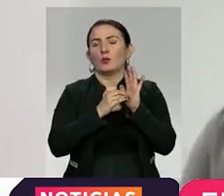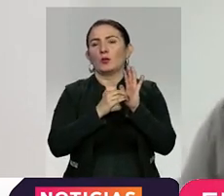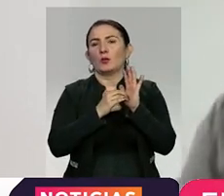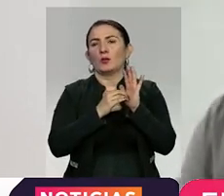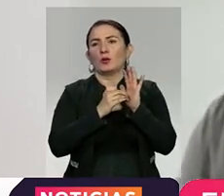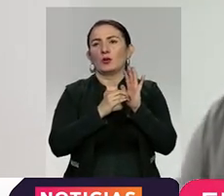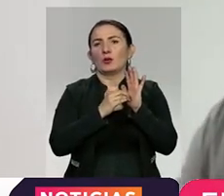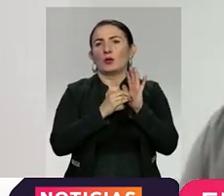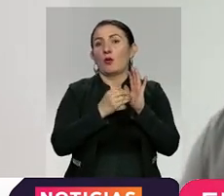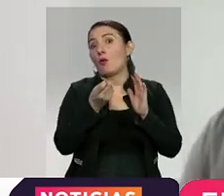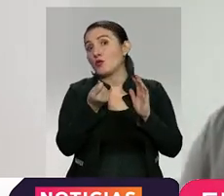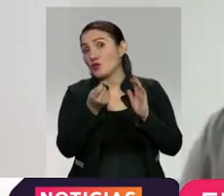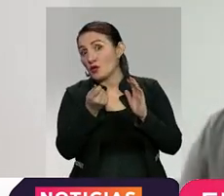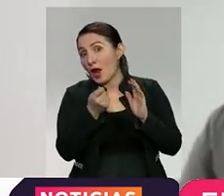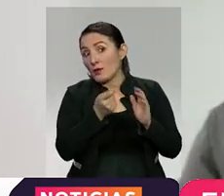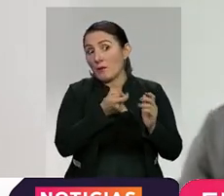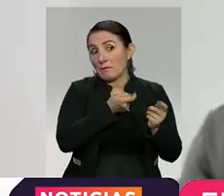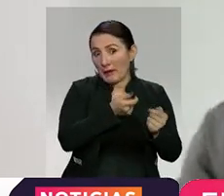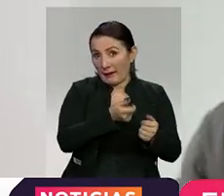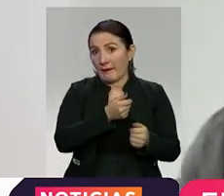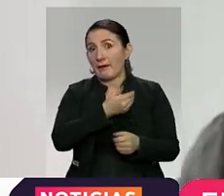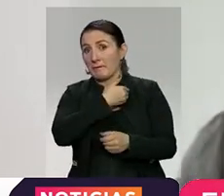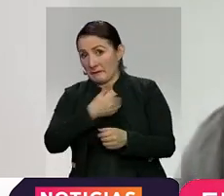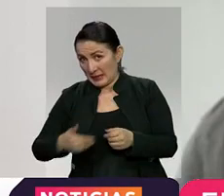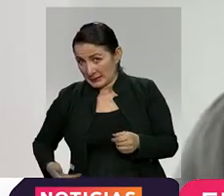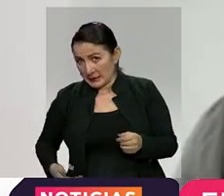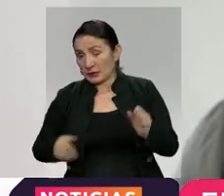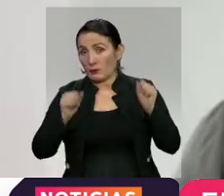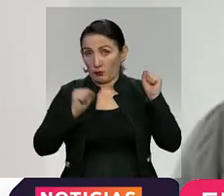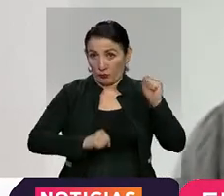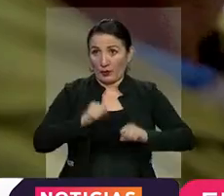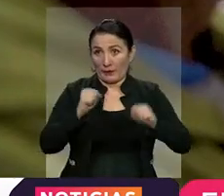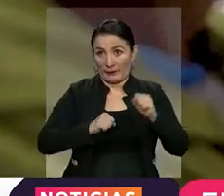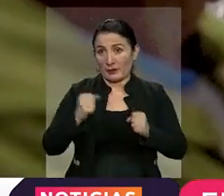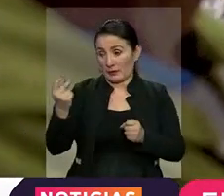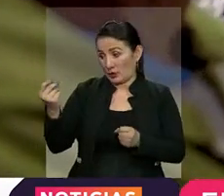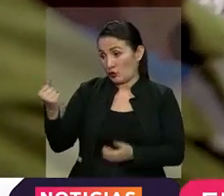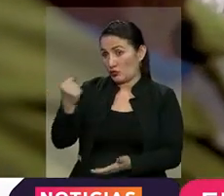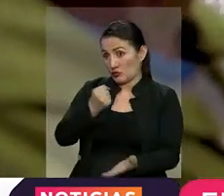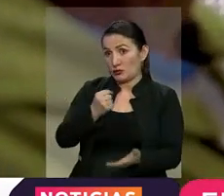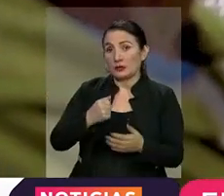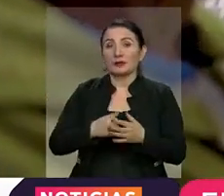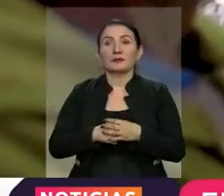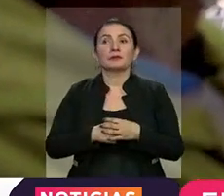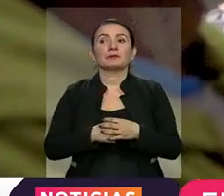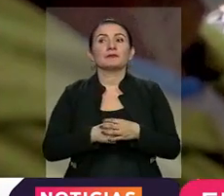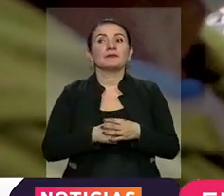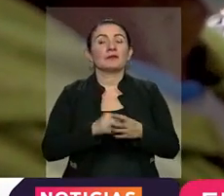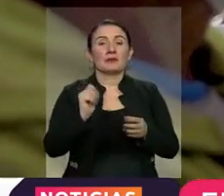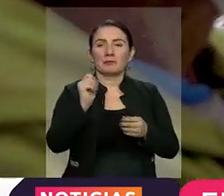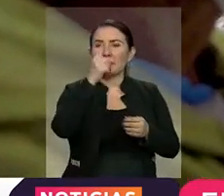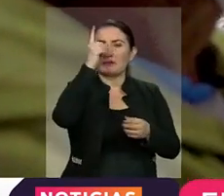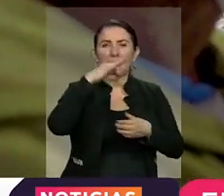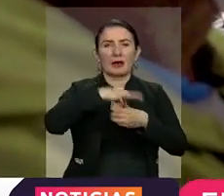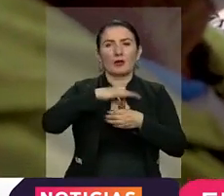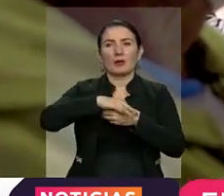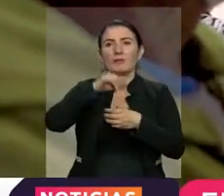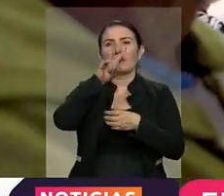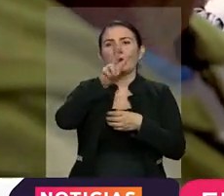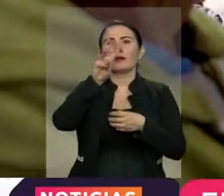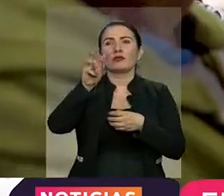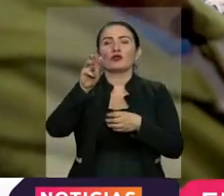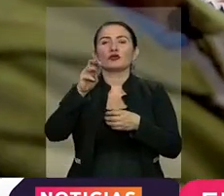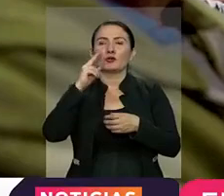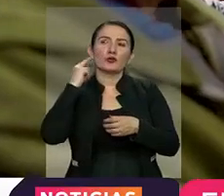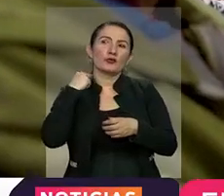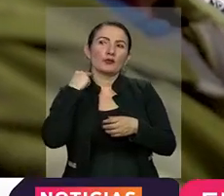un honorario para el presidente siempre y cuando pues tengan recursos. Una primera jornada electoral se realizó el 28 de